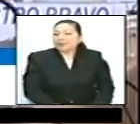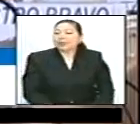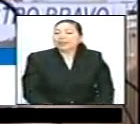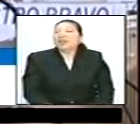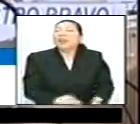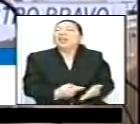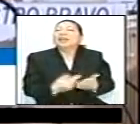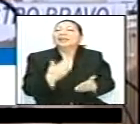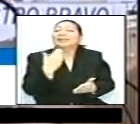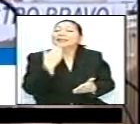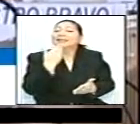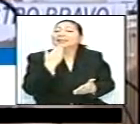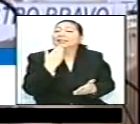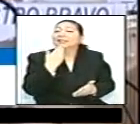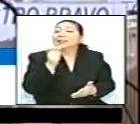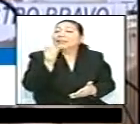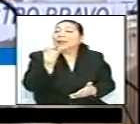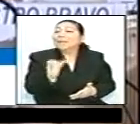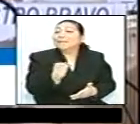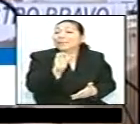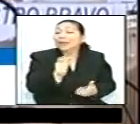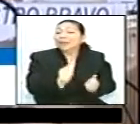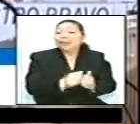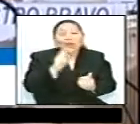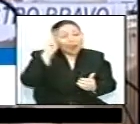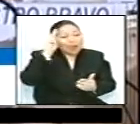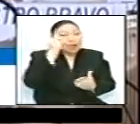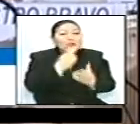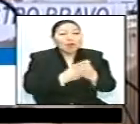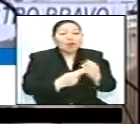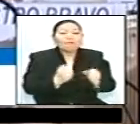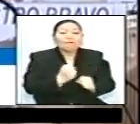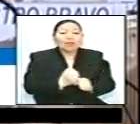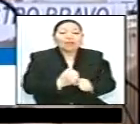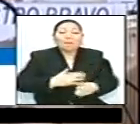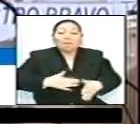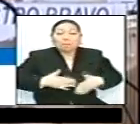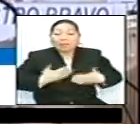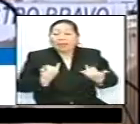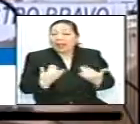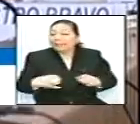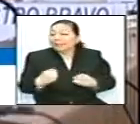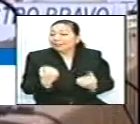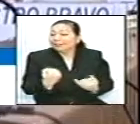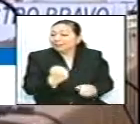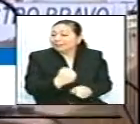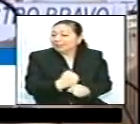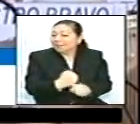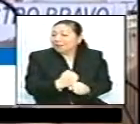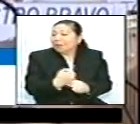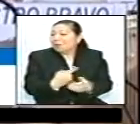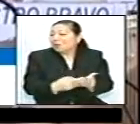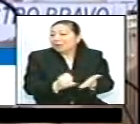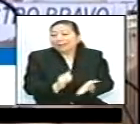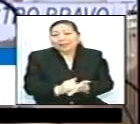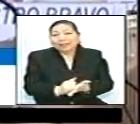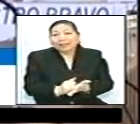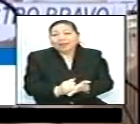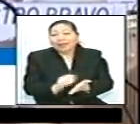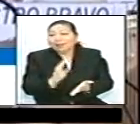¿Y quiénes son las personas confiables que puedan hacer este trabajo? Porque el